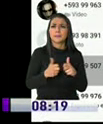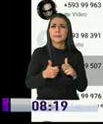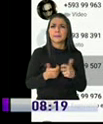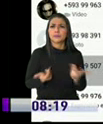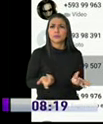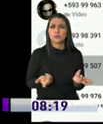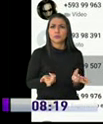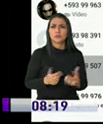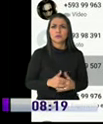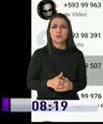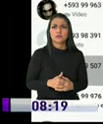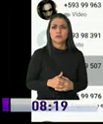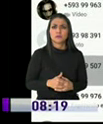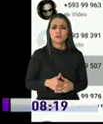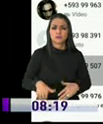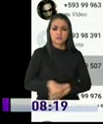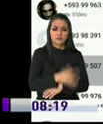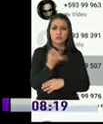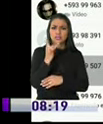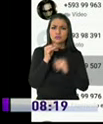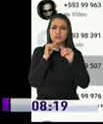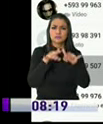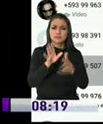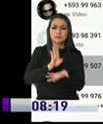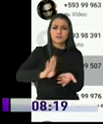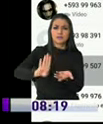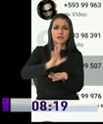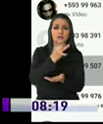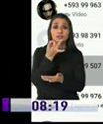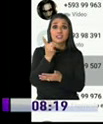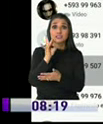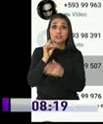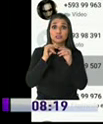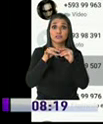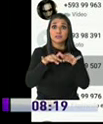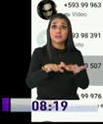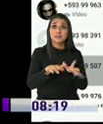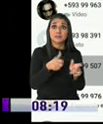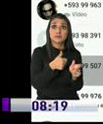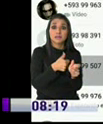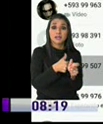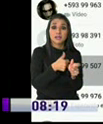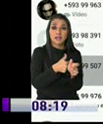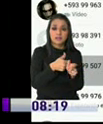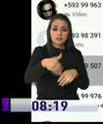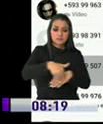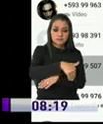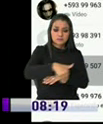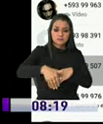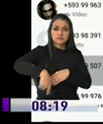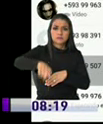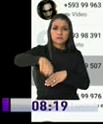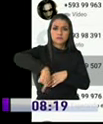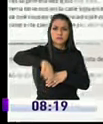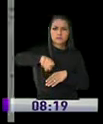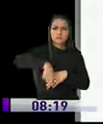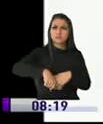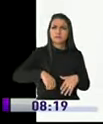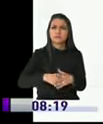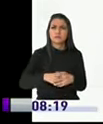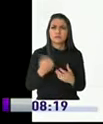en la 18 de septiembre, este es el barrio 18 de septiembre junto a la Quintana, diagonal al proyecto Compasión. Un